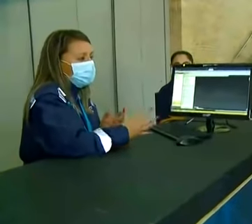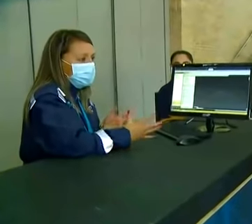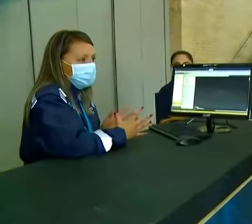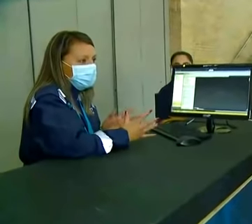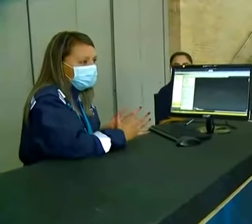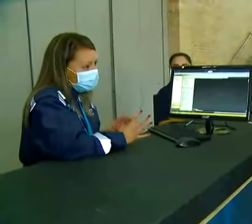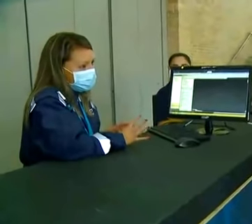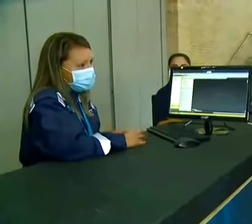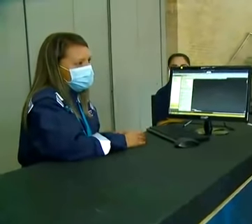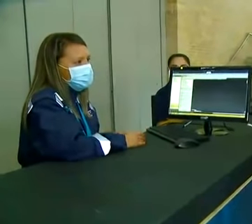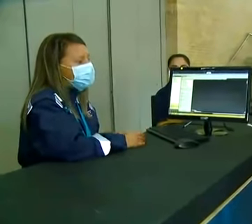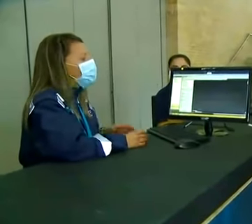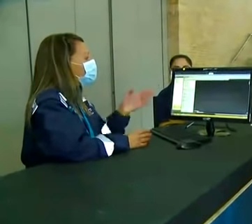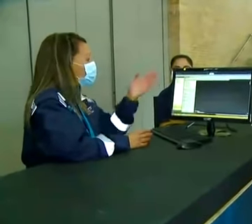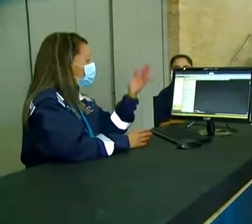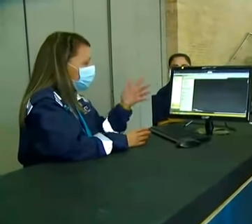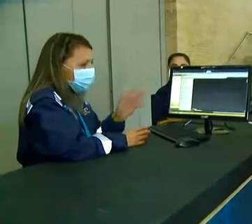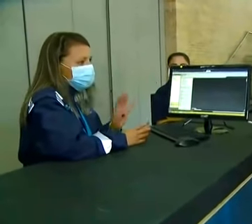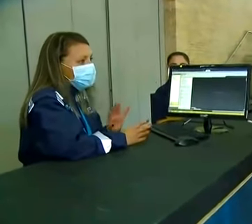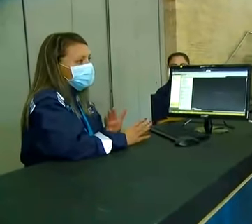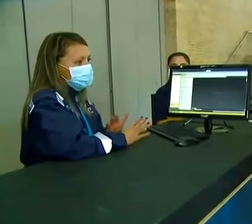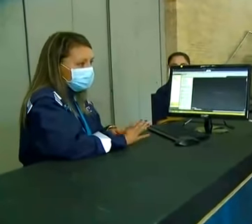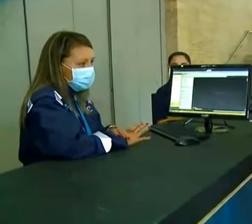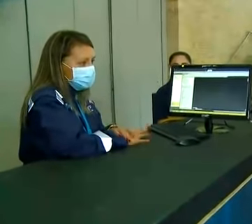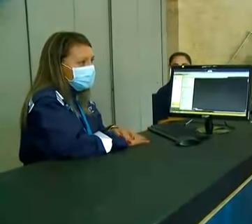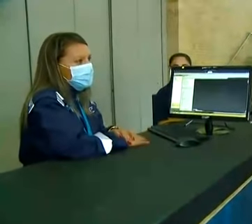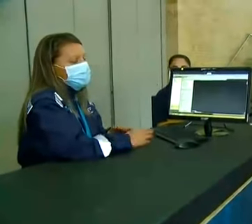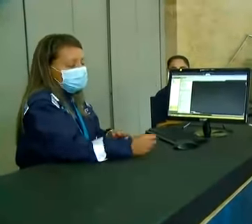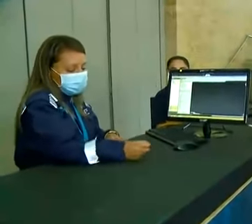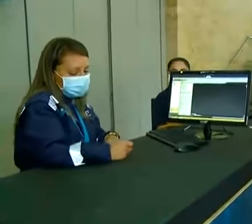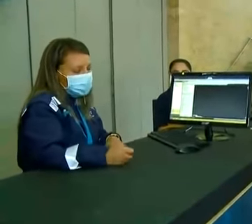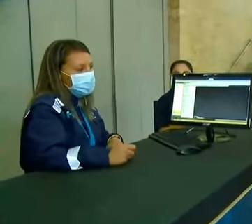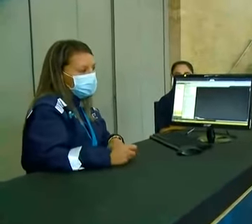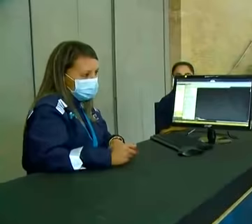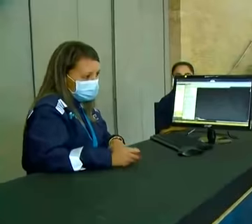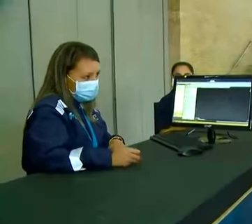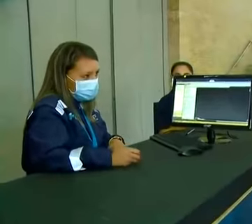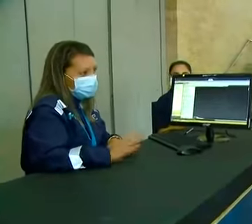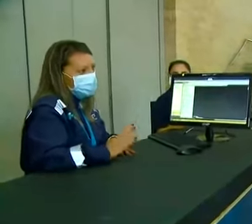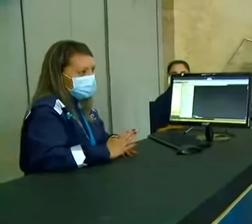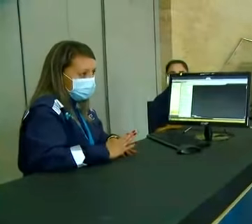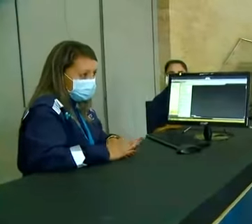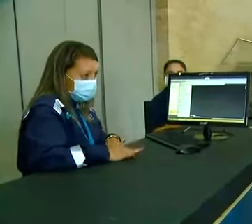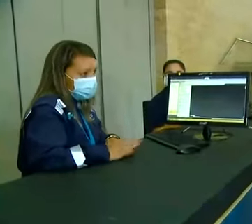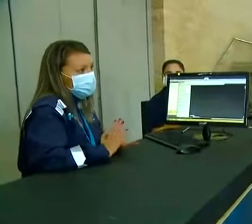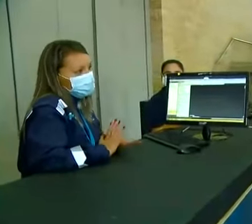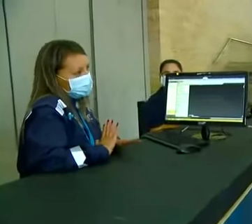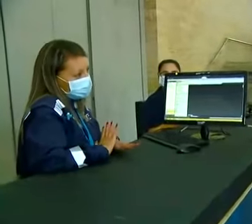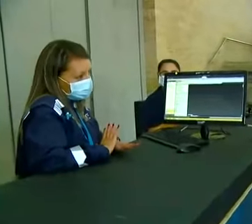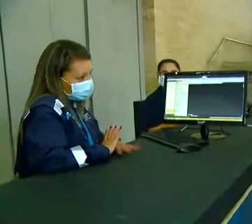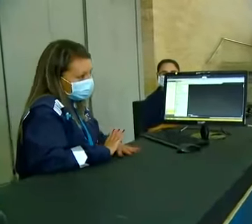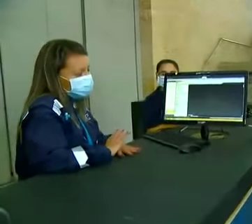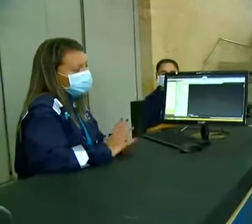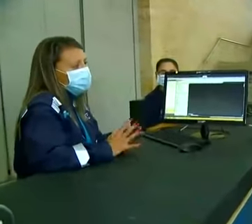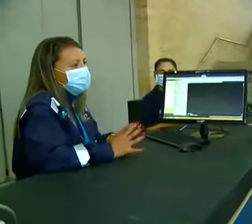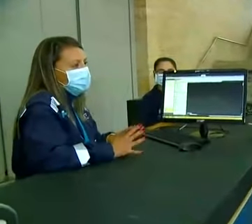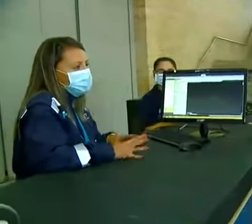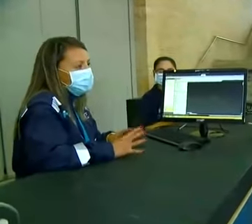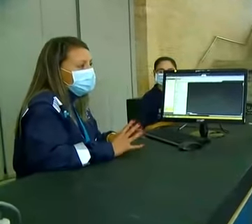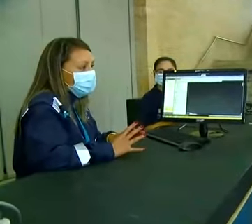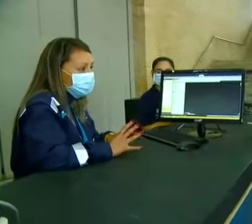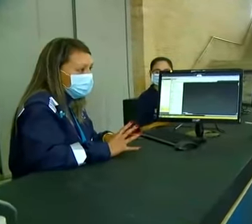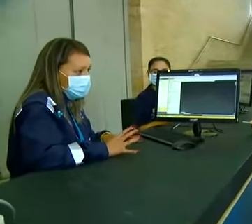el recambio de prendas. Es decir, una vez los familiares ingresen, vamos a poder identificar cuáles son las prendas que pueden ingresar.